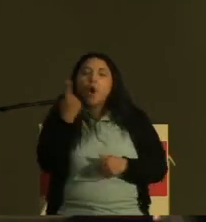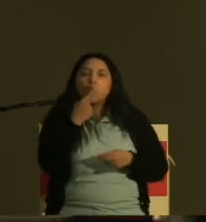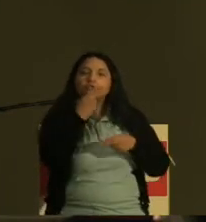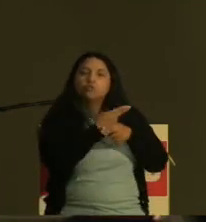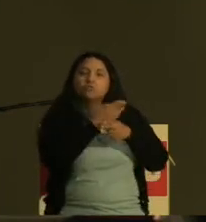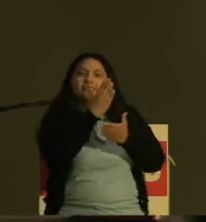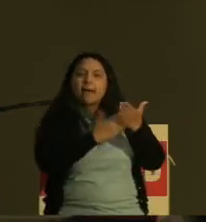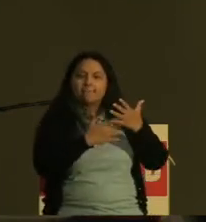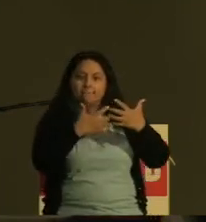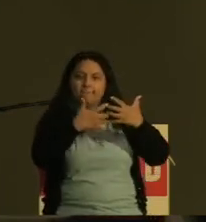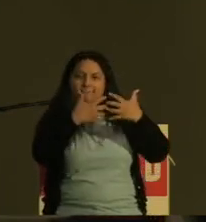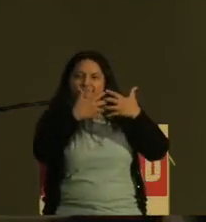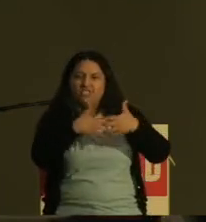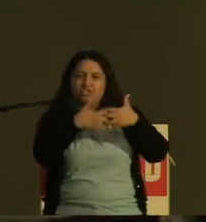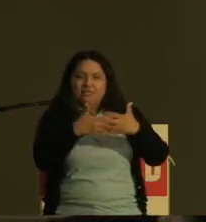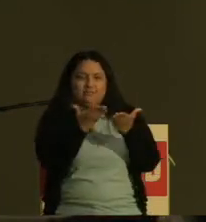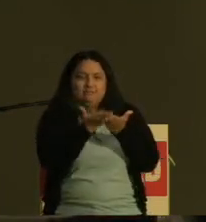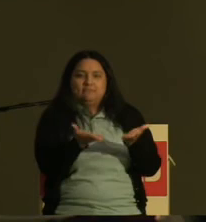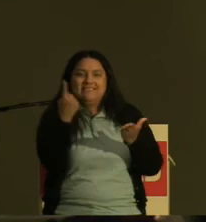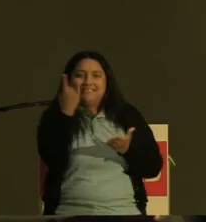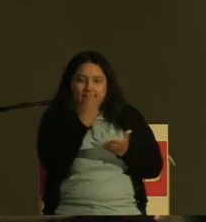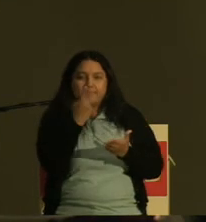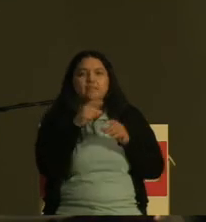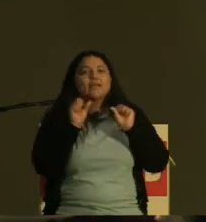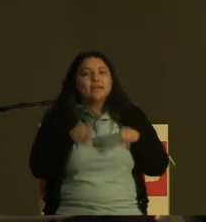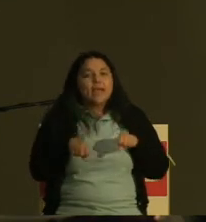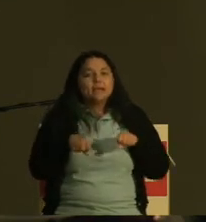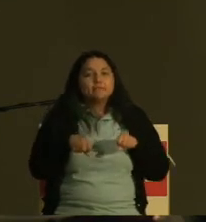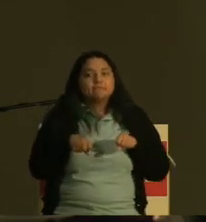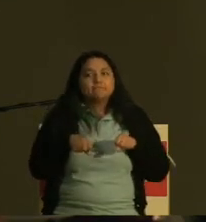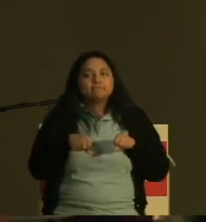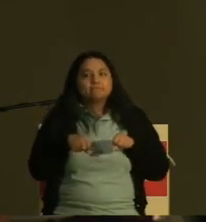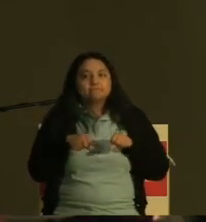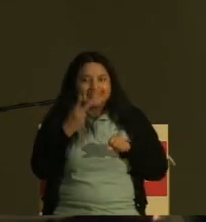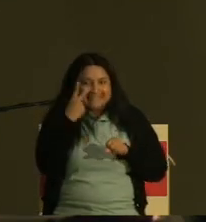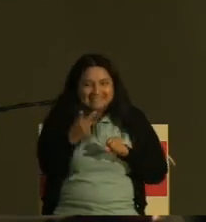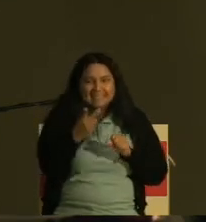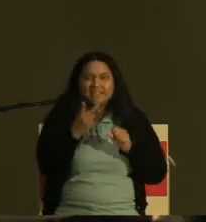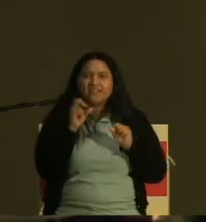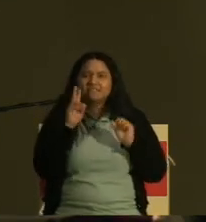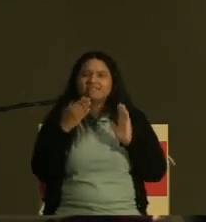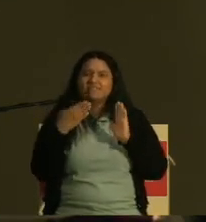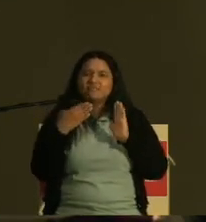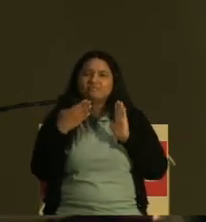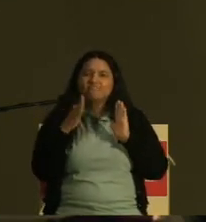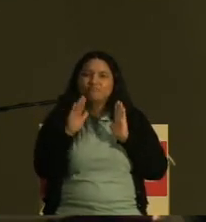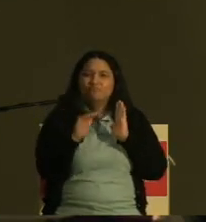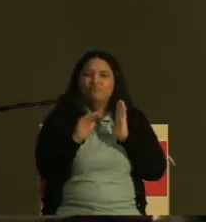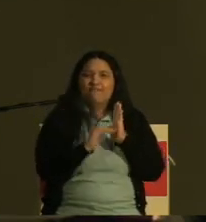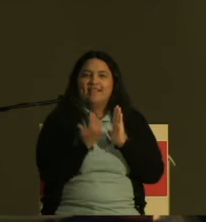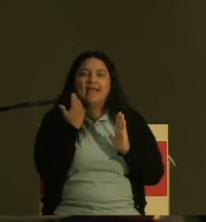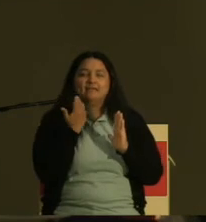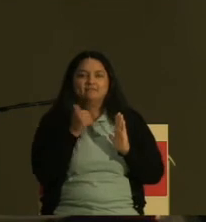instrumento intermediario que me haga ver a mí que yo existo, así como la obra de teatro ahí. Sí,